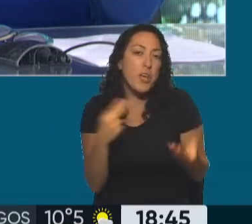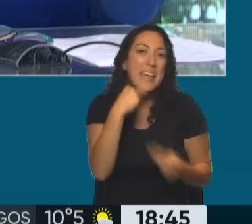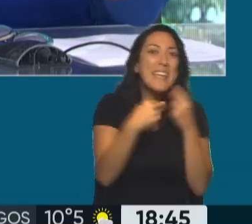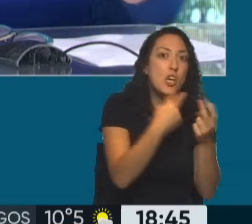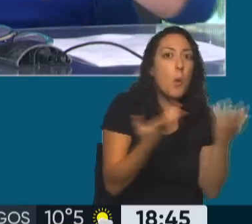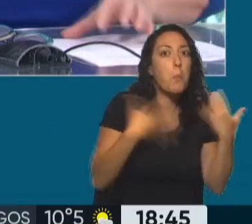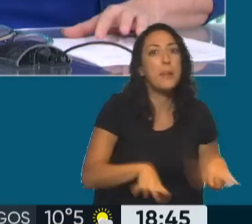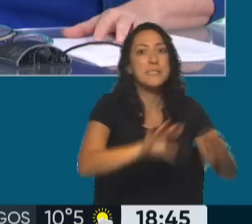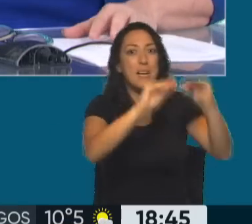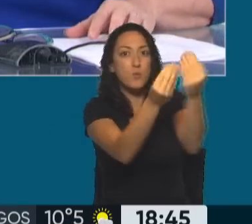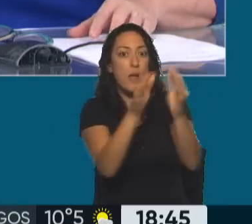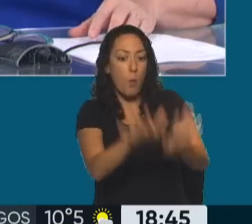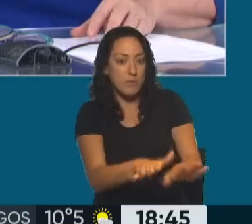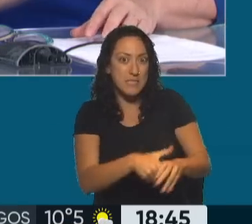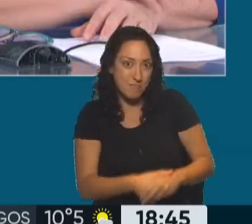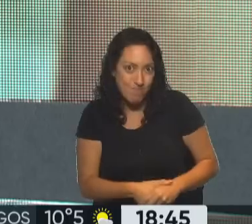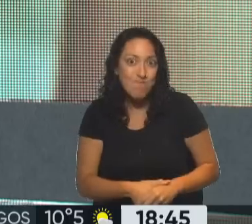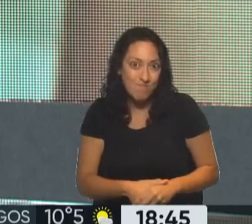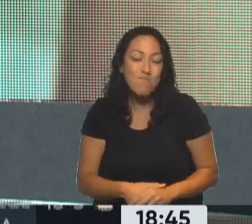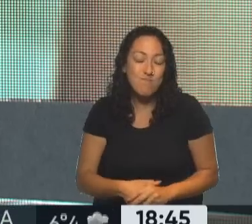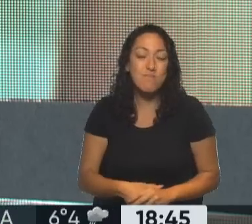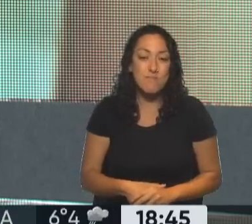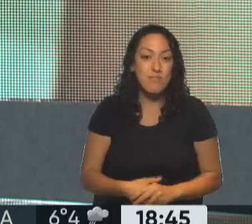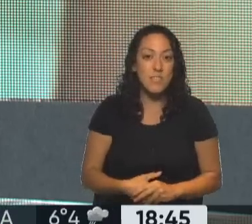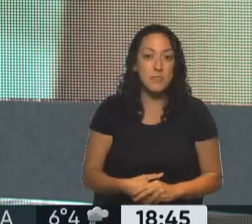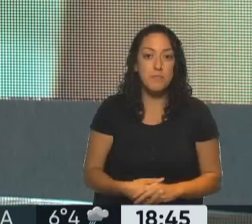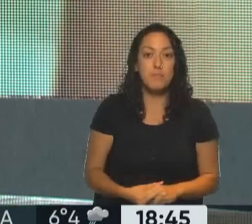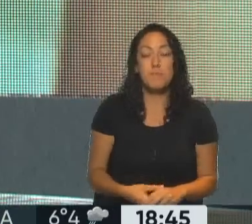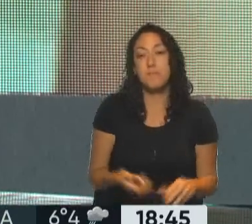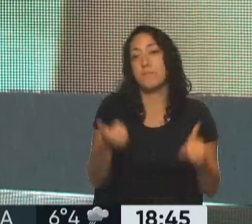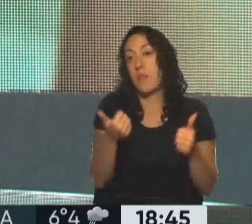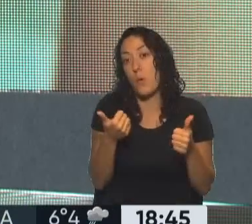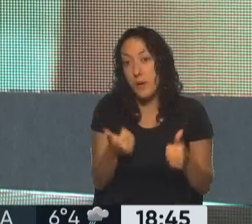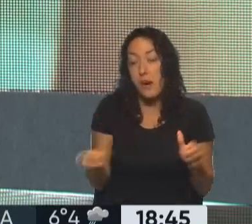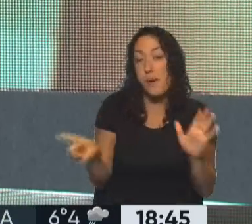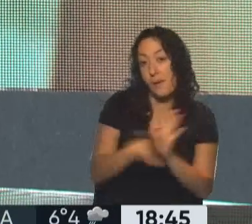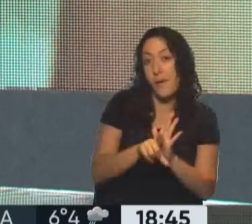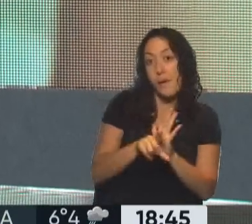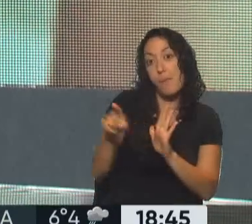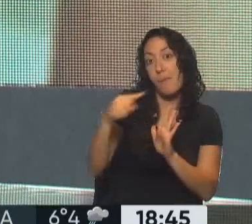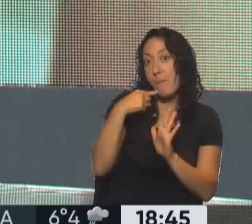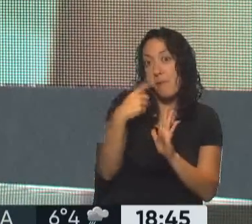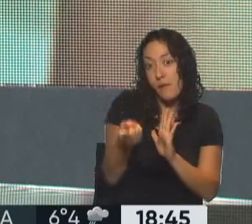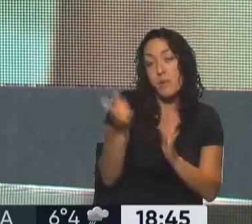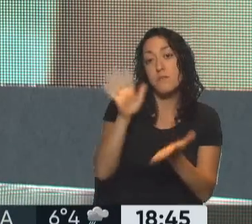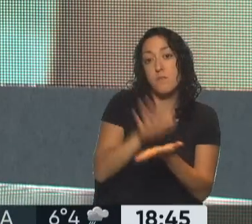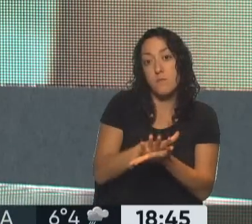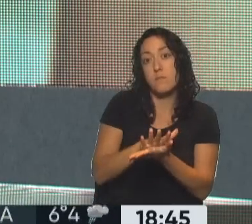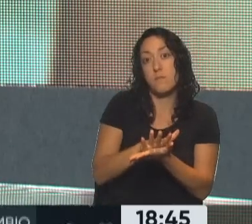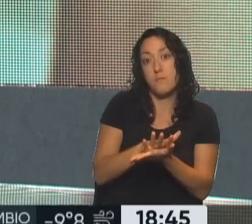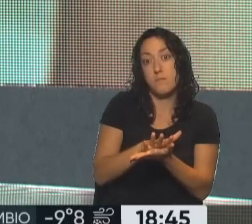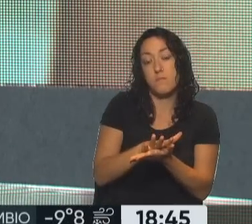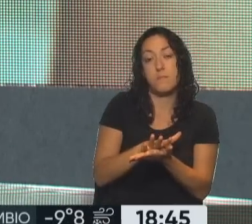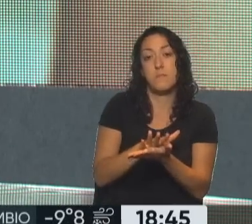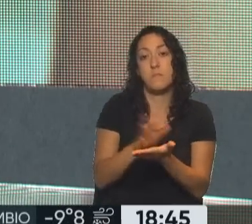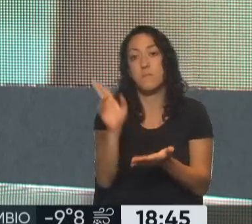estas consecuencias. Te entiendo perfectamente. Por otro lado, en este caso, está bien, se ajusta a la ley que vos estás señalando, que habla de la violencia